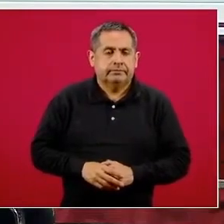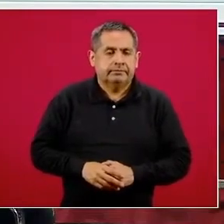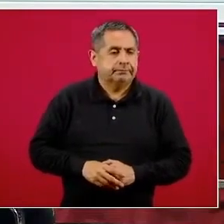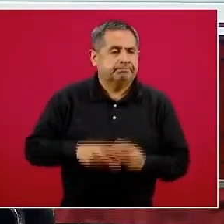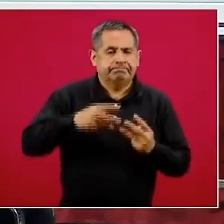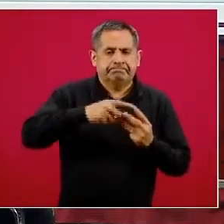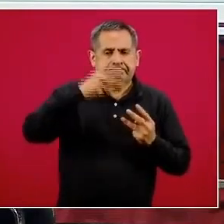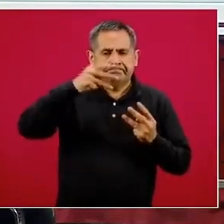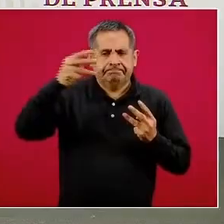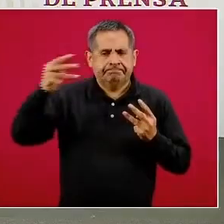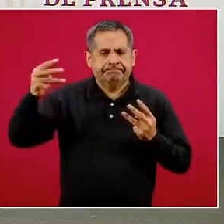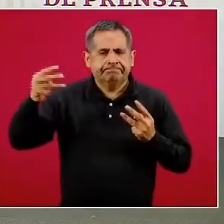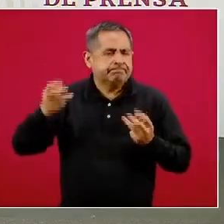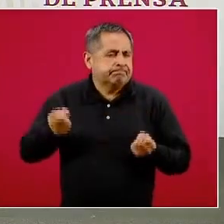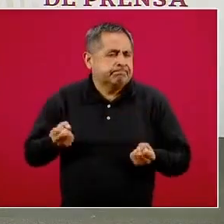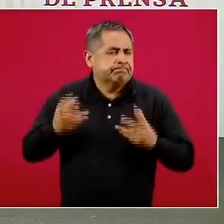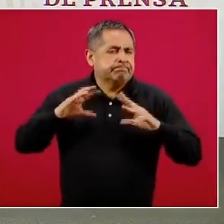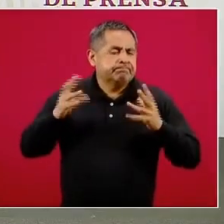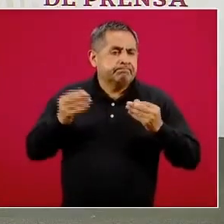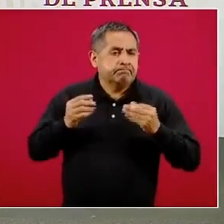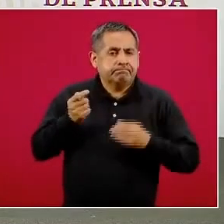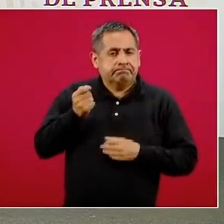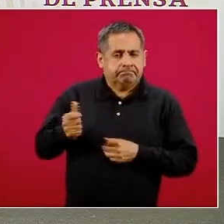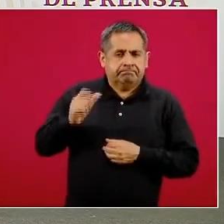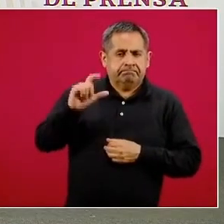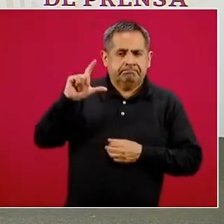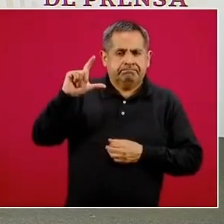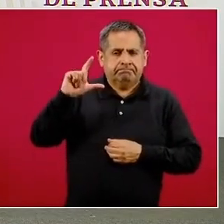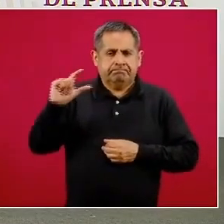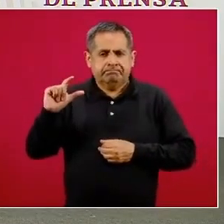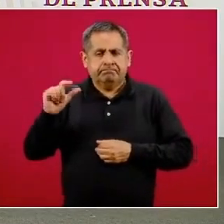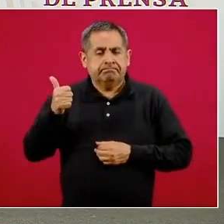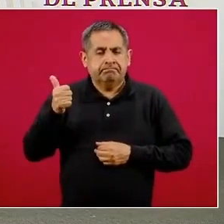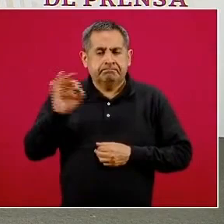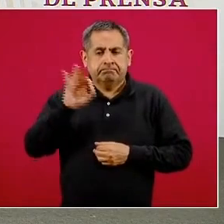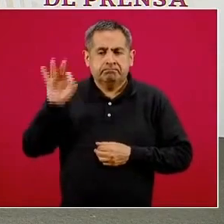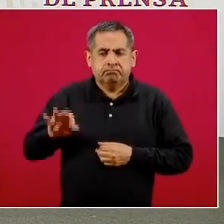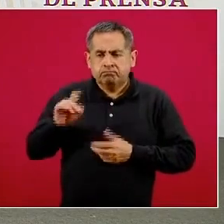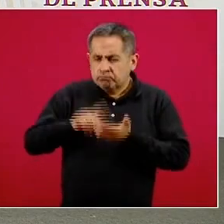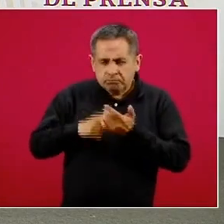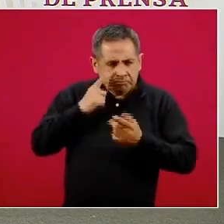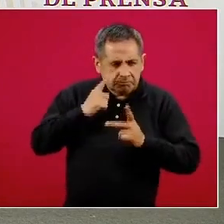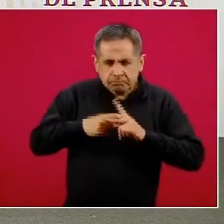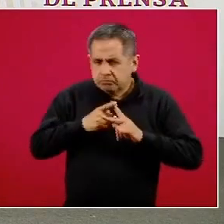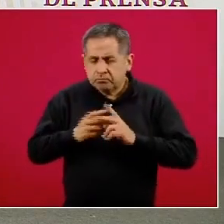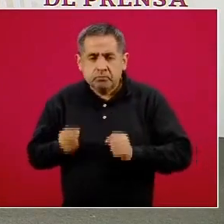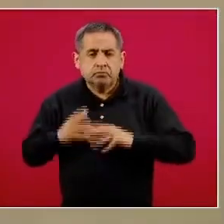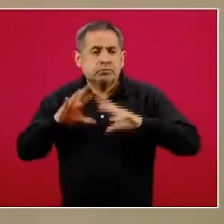Sobre la estimación de casos, vemos una disminución en el 6% de los casos estimados. Son